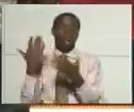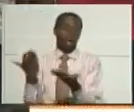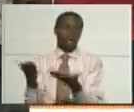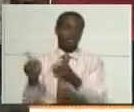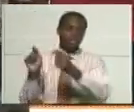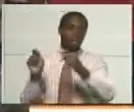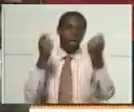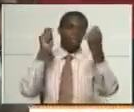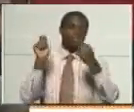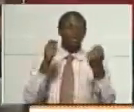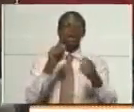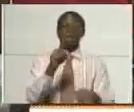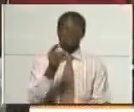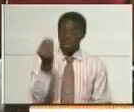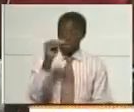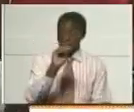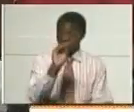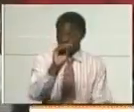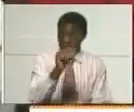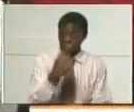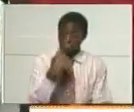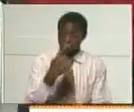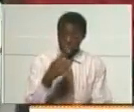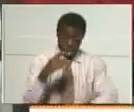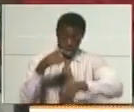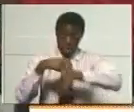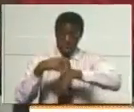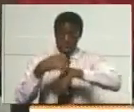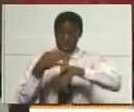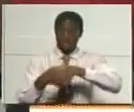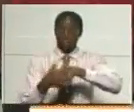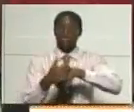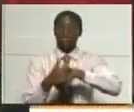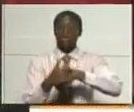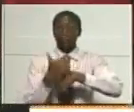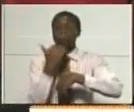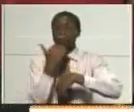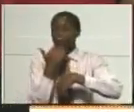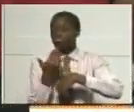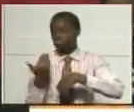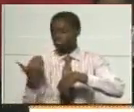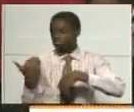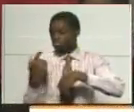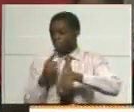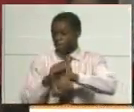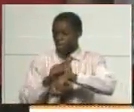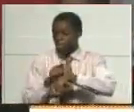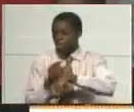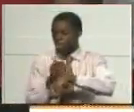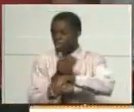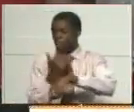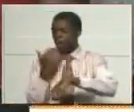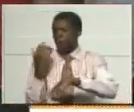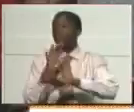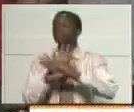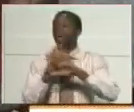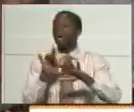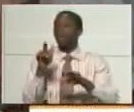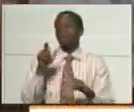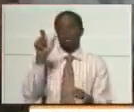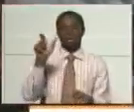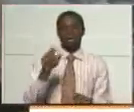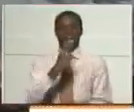decir que a esta hora, hace unos minutos, acabo de hablar con el capitán